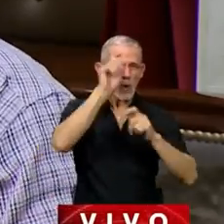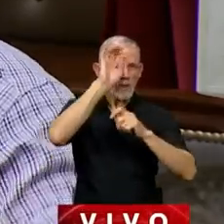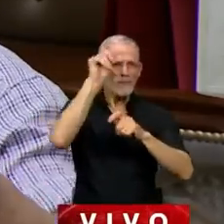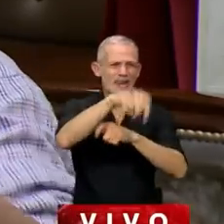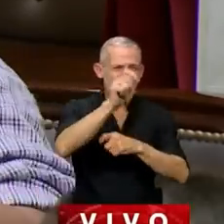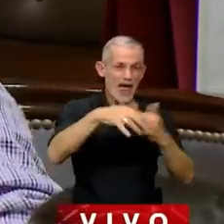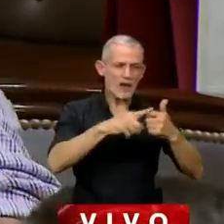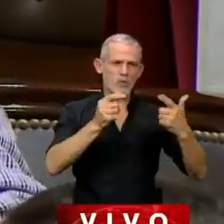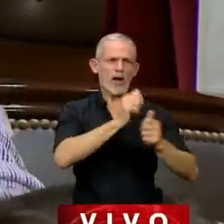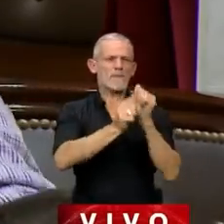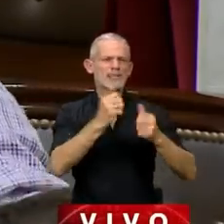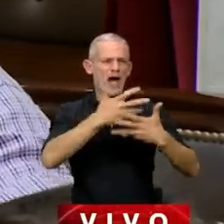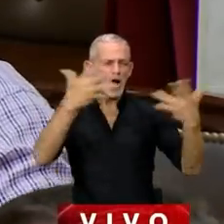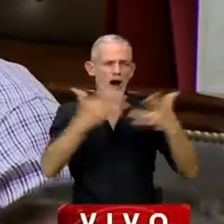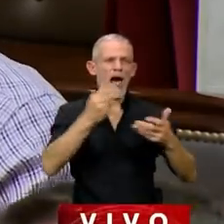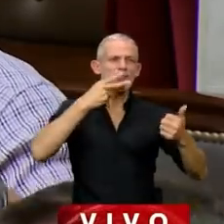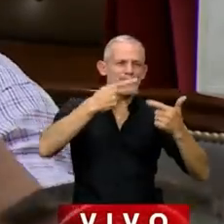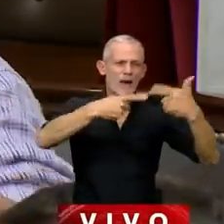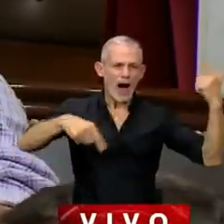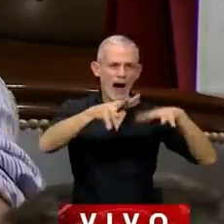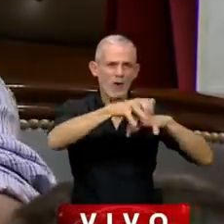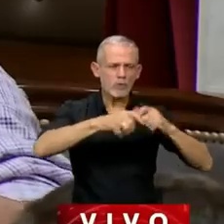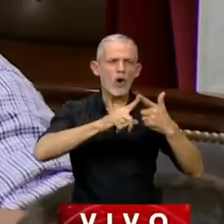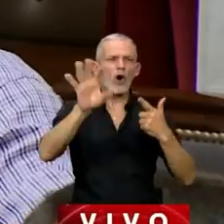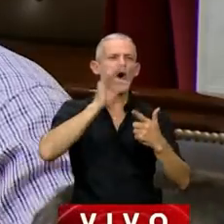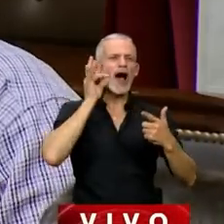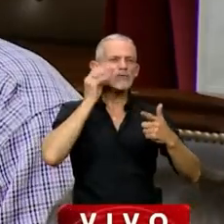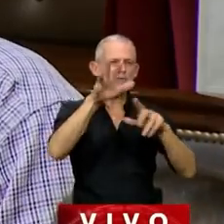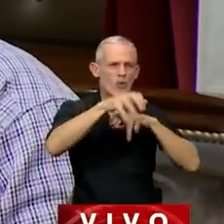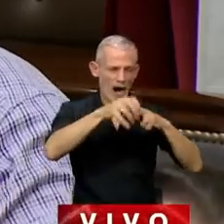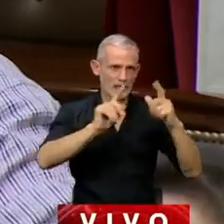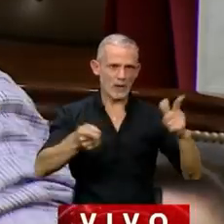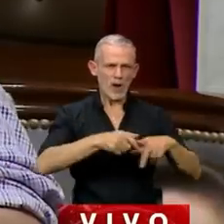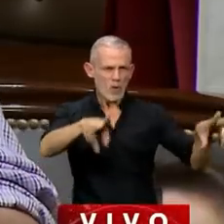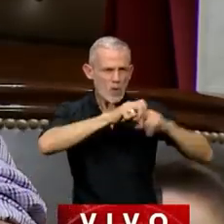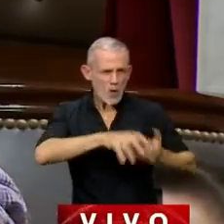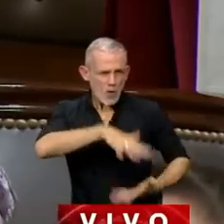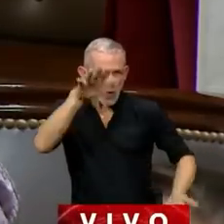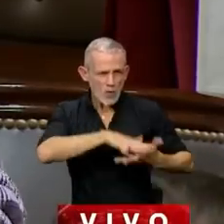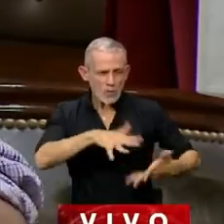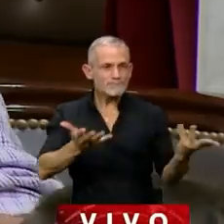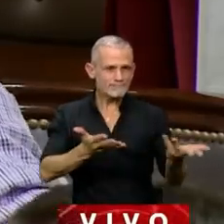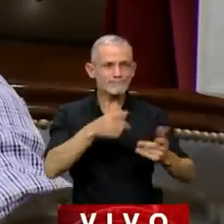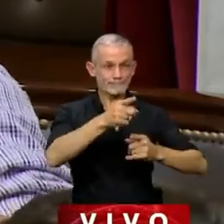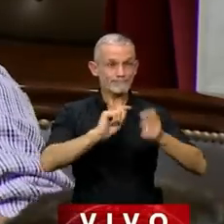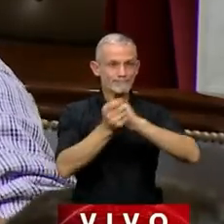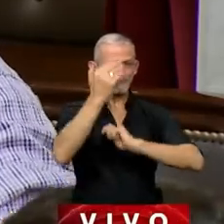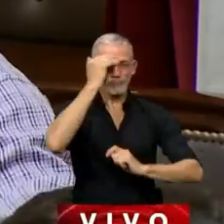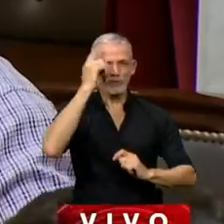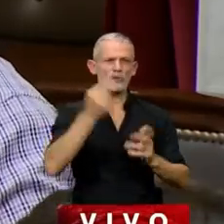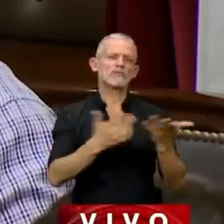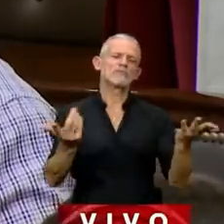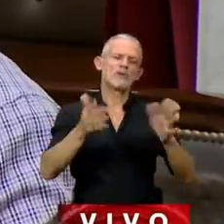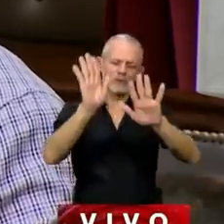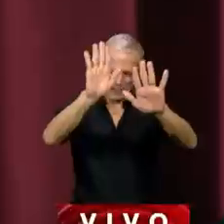mineras, los grandes empresarios tabacaleros o de los ingenios. Pero además, esta reforma que diputado quiere hacer